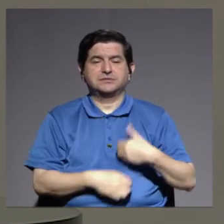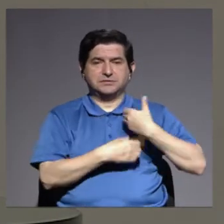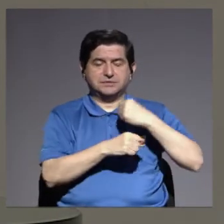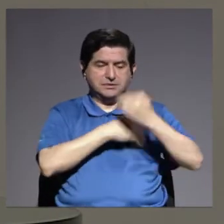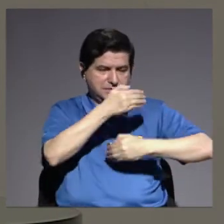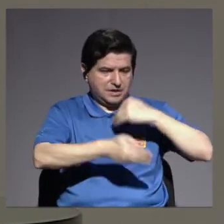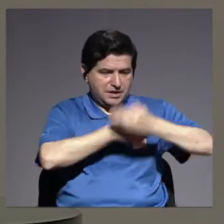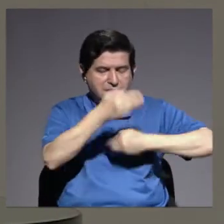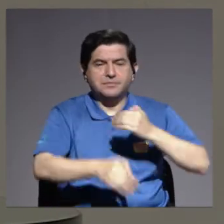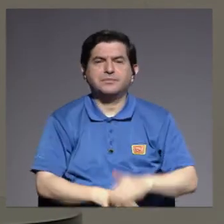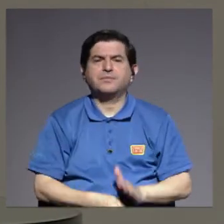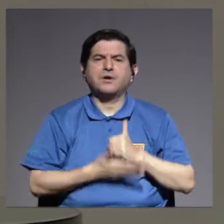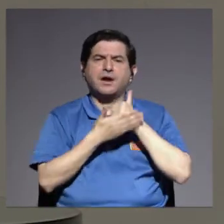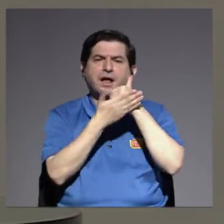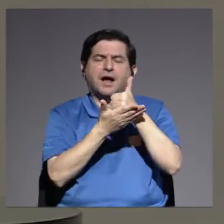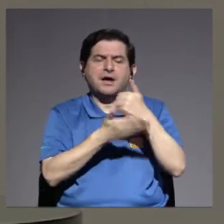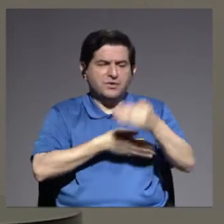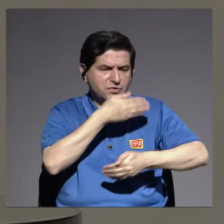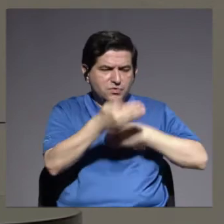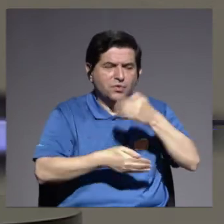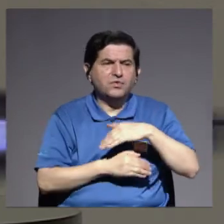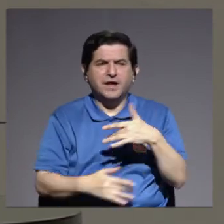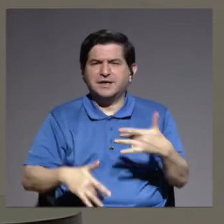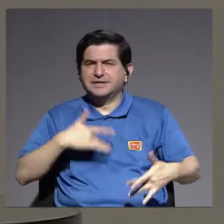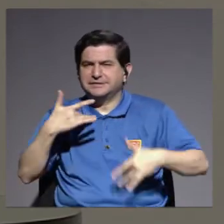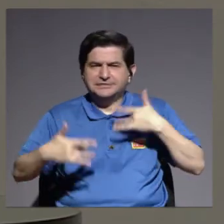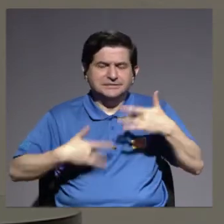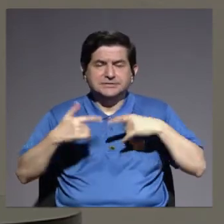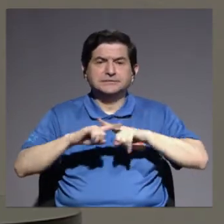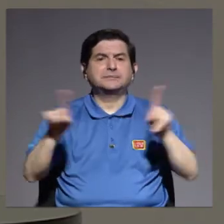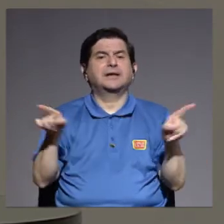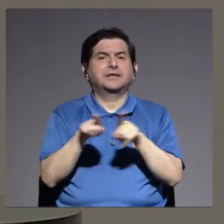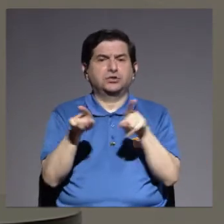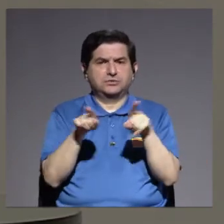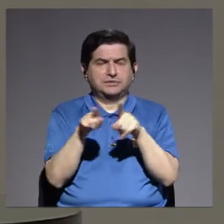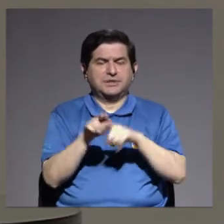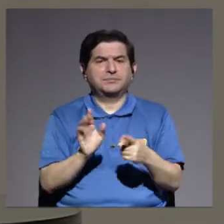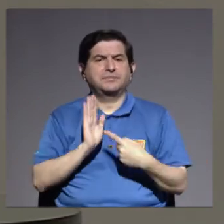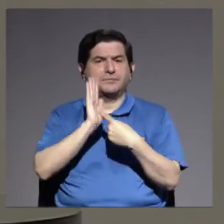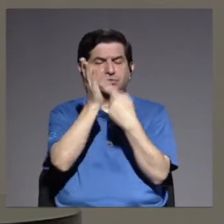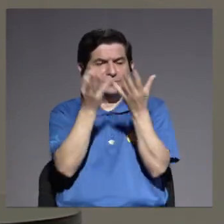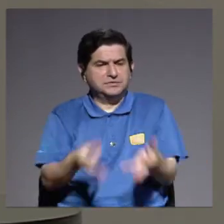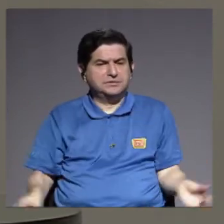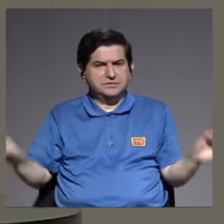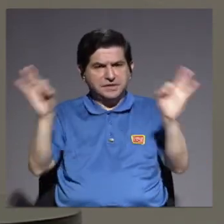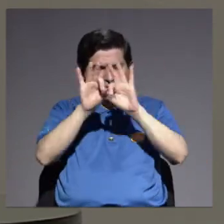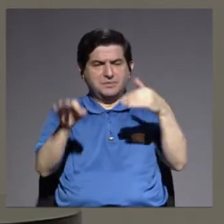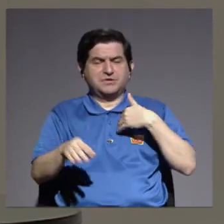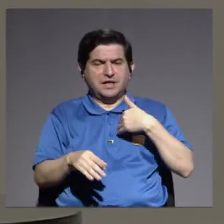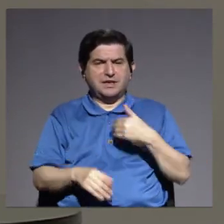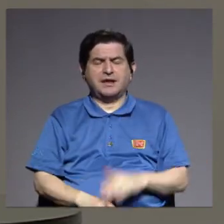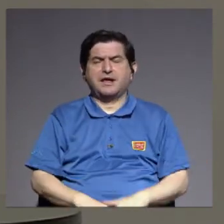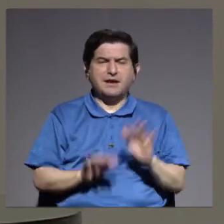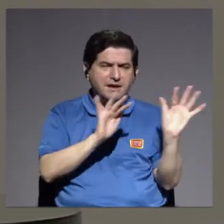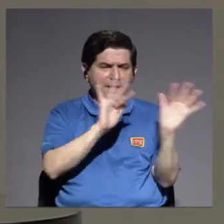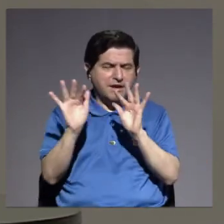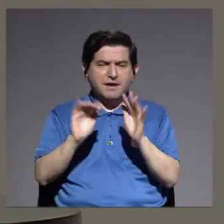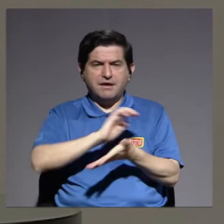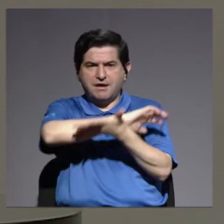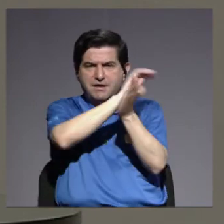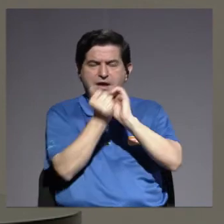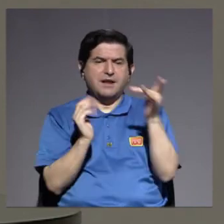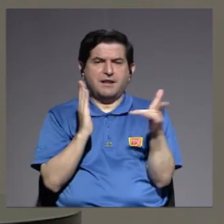procesos, ¿verdad? Ayudándoles en los procesos de sensibilización, pero además resaltando la importancia que tiene la digitalización y la